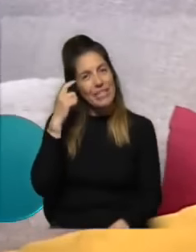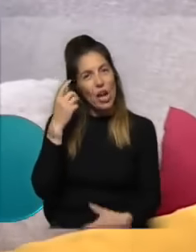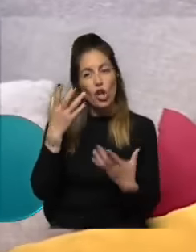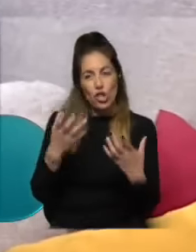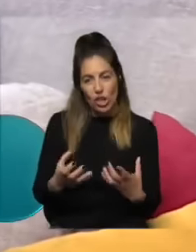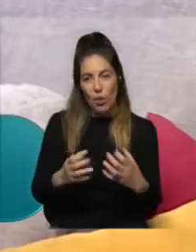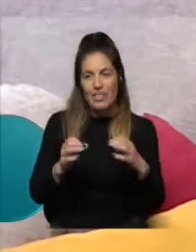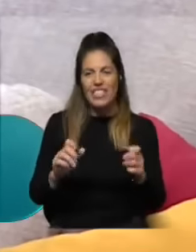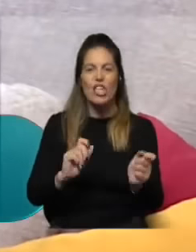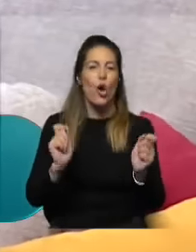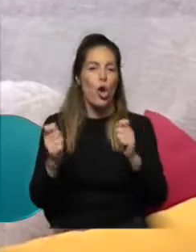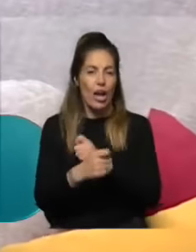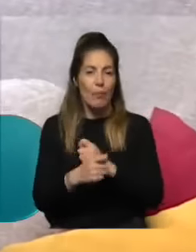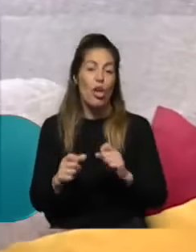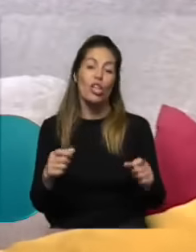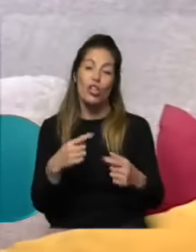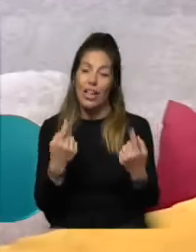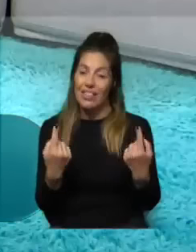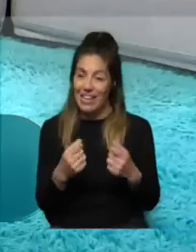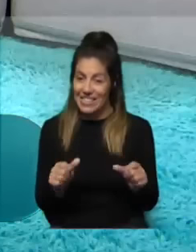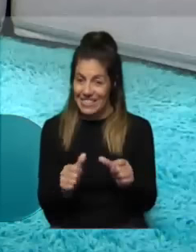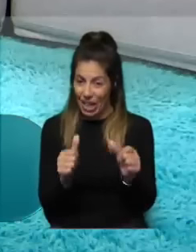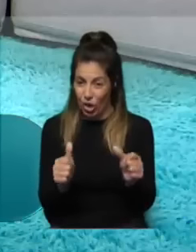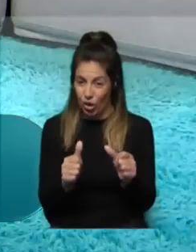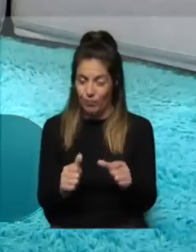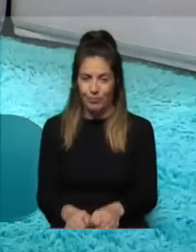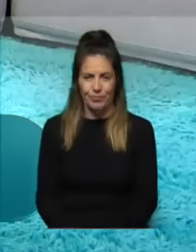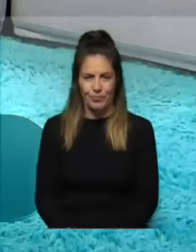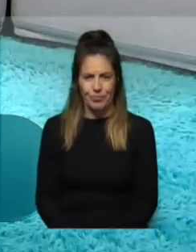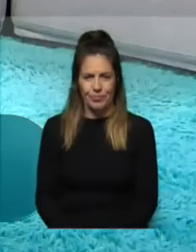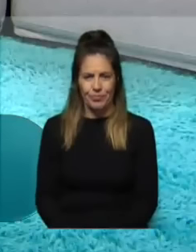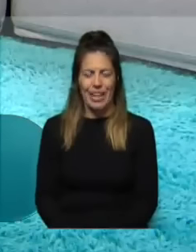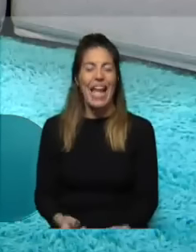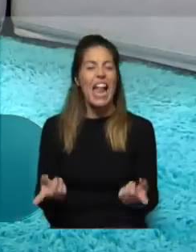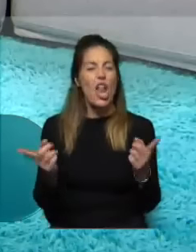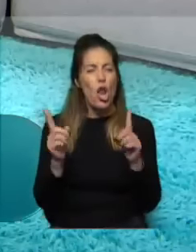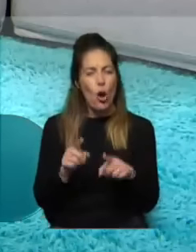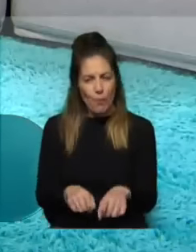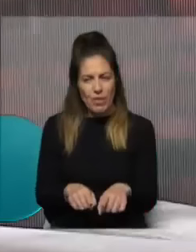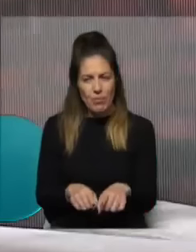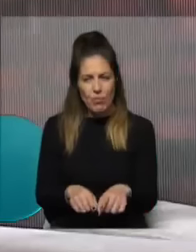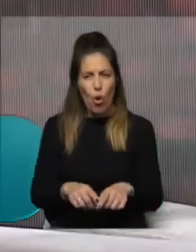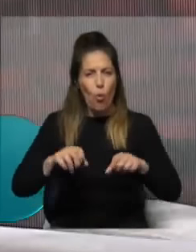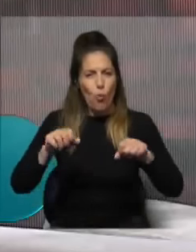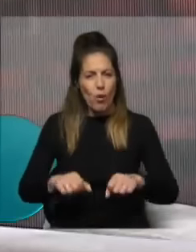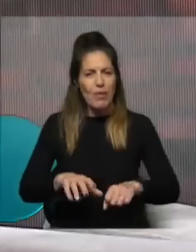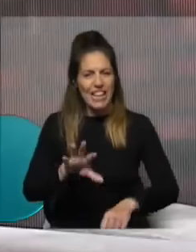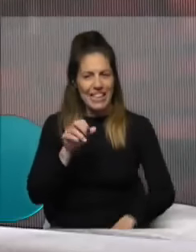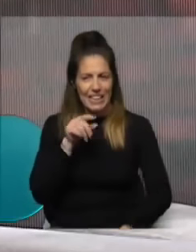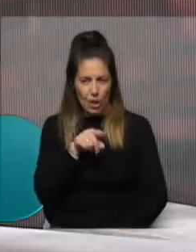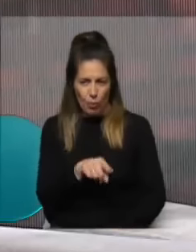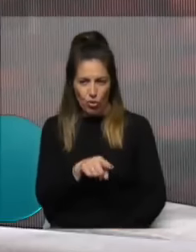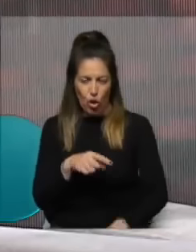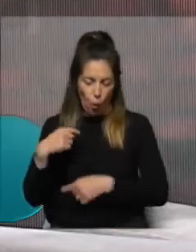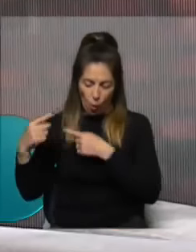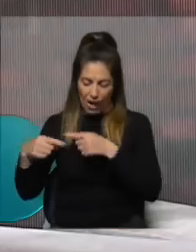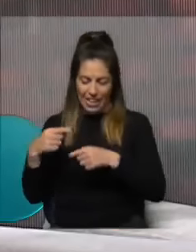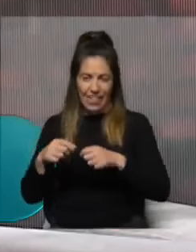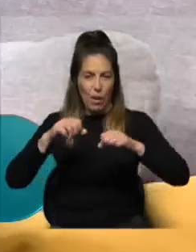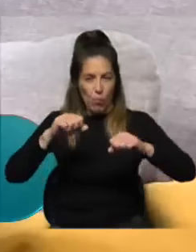si llego y lo cambio. Y otra cosa es hacerlo. Tengo una pregunta ahí, perdón, Claudio. Decime, ¿es lo mismo tener un mueble que elegiste vos o heredar